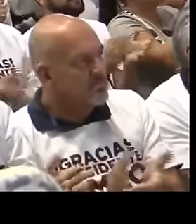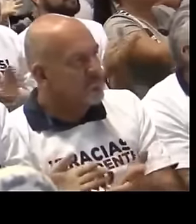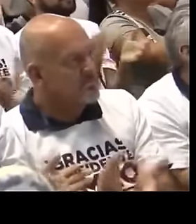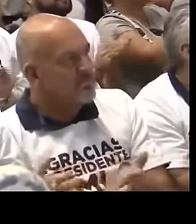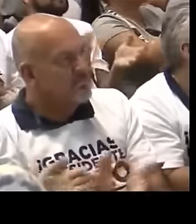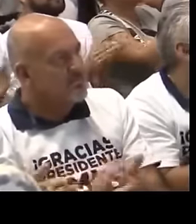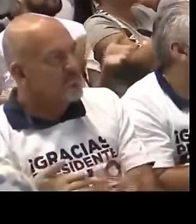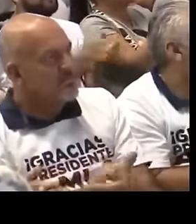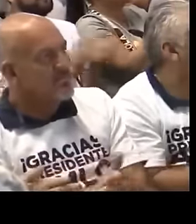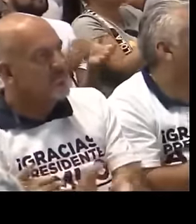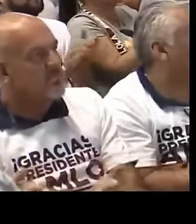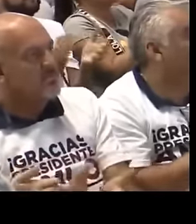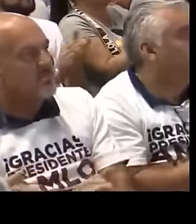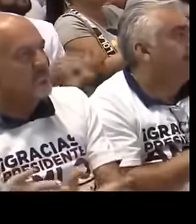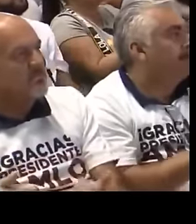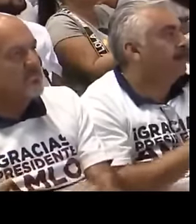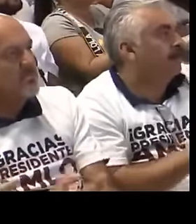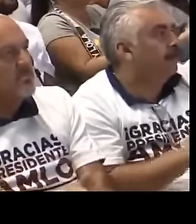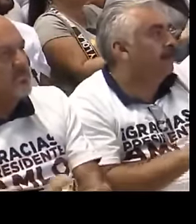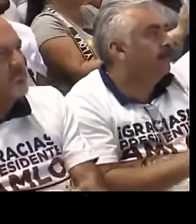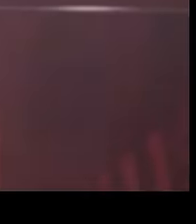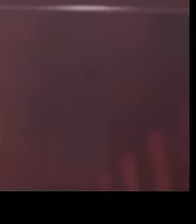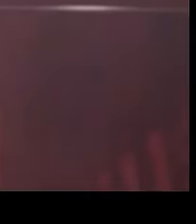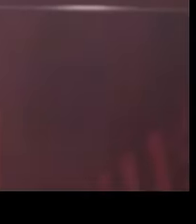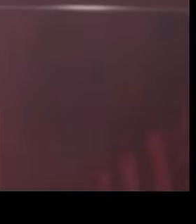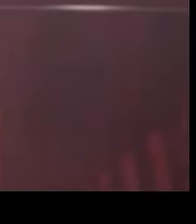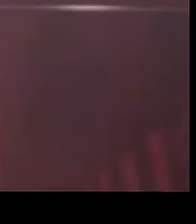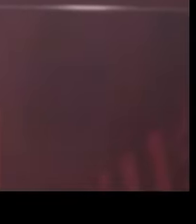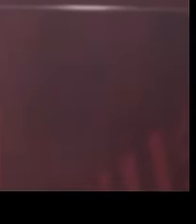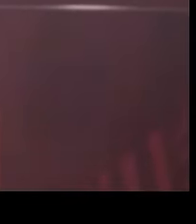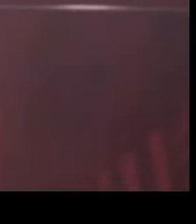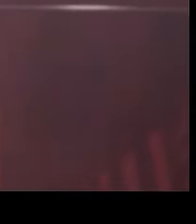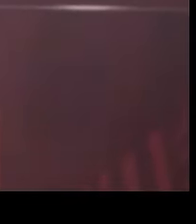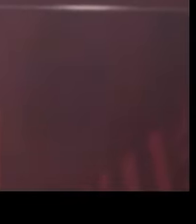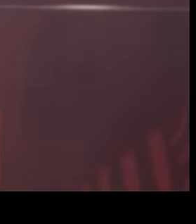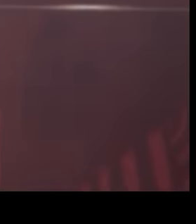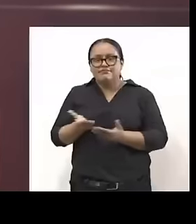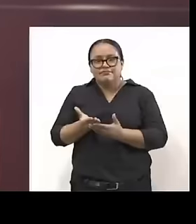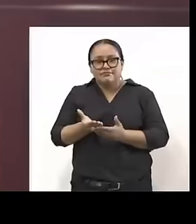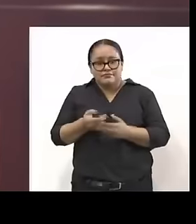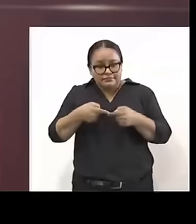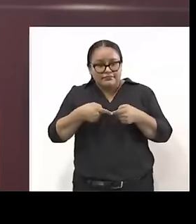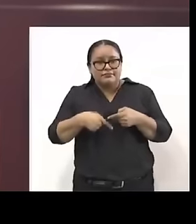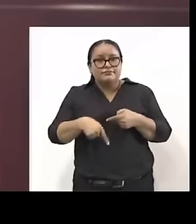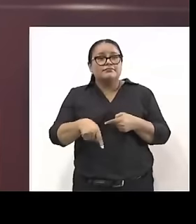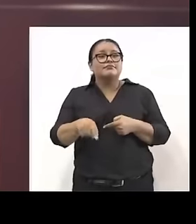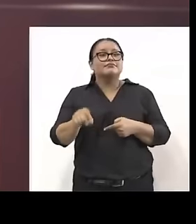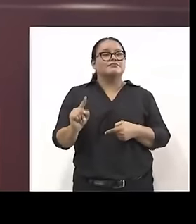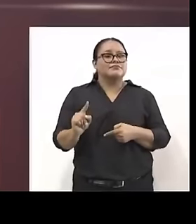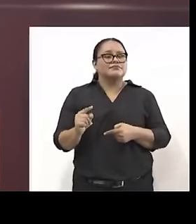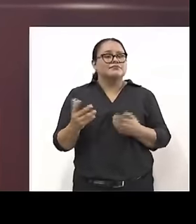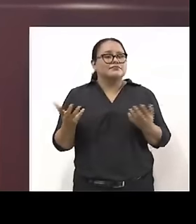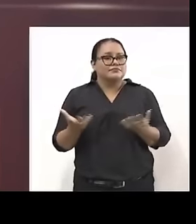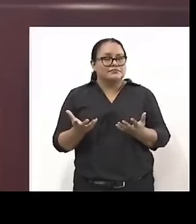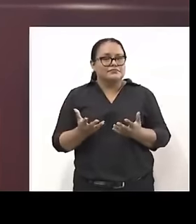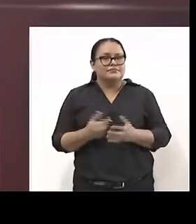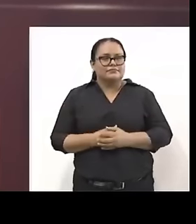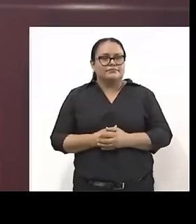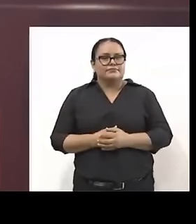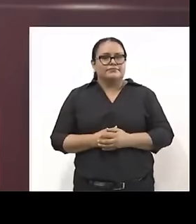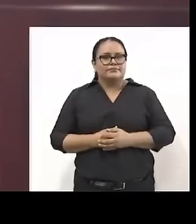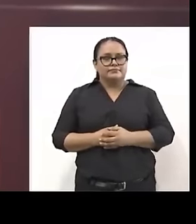hace ya un par de años a abandonar mi otro trabajo dedicarme de lleno a esto y además vi la posibilidad de que lo que estaba ocurriendo en México lo podía